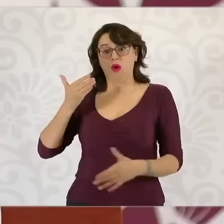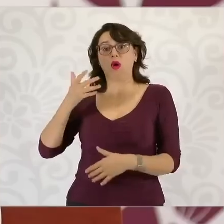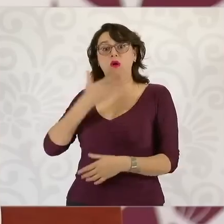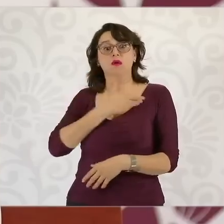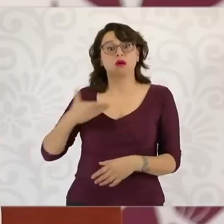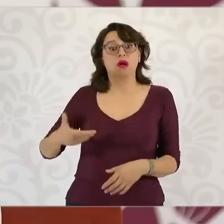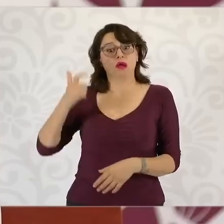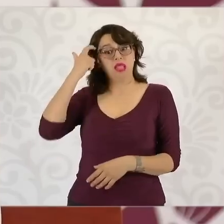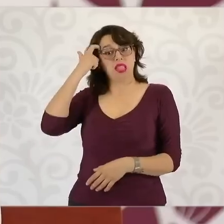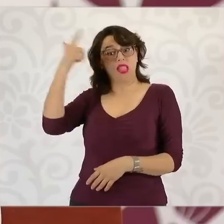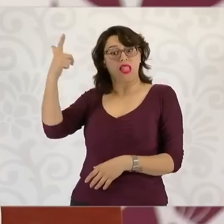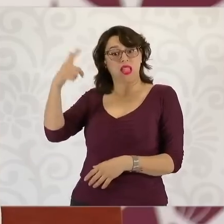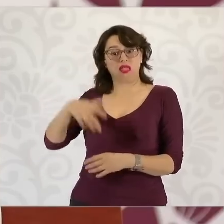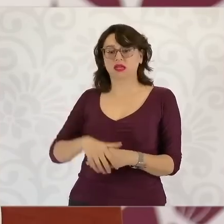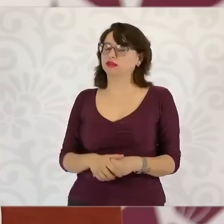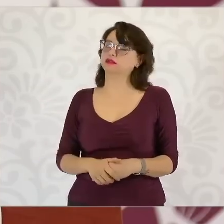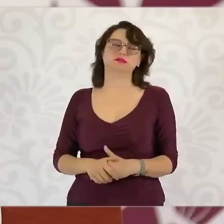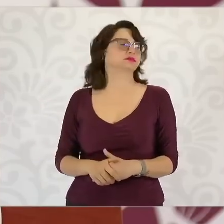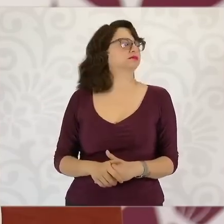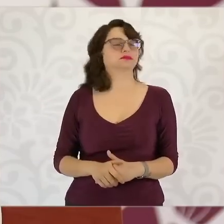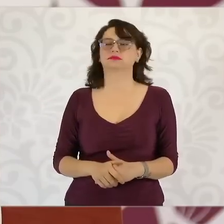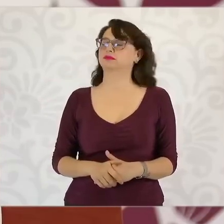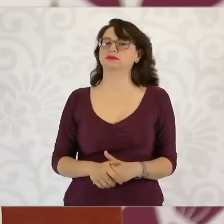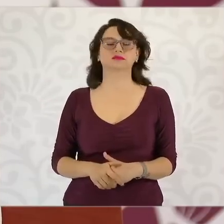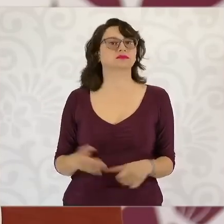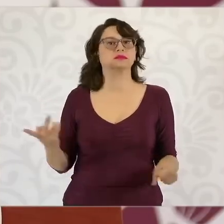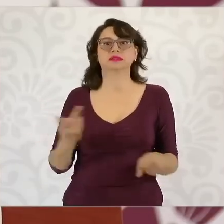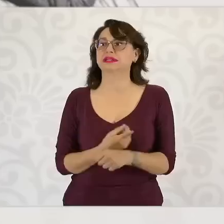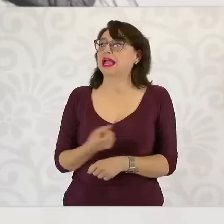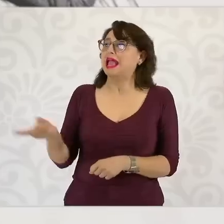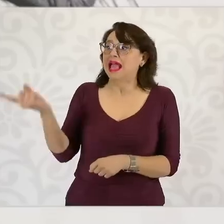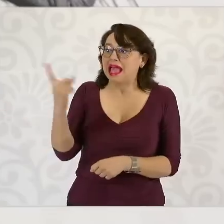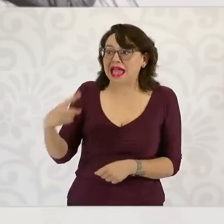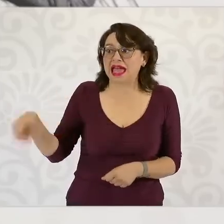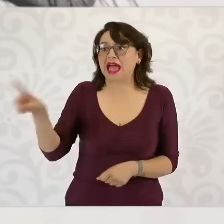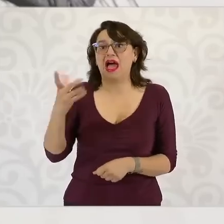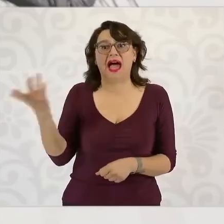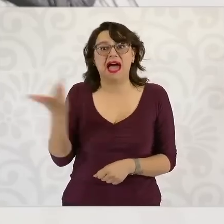viene de un nepotismo tremendo